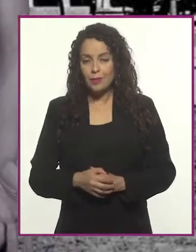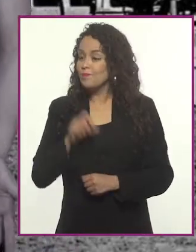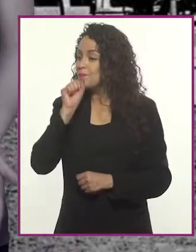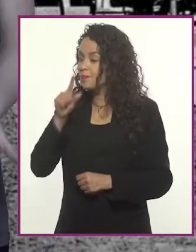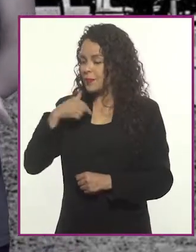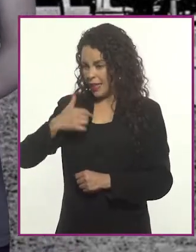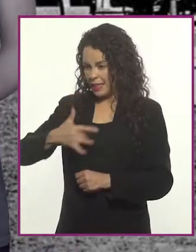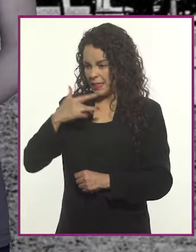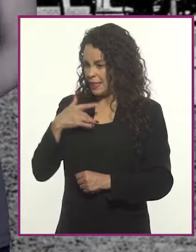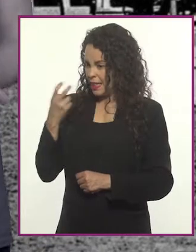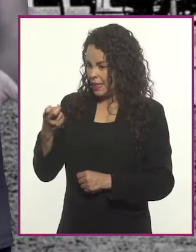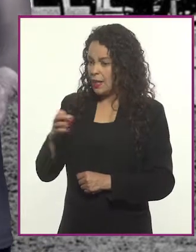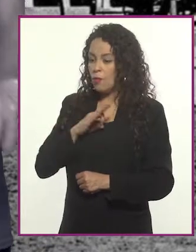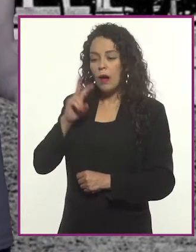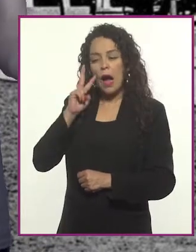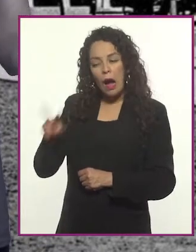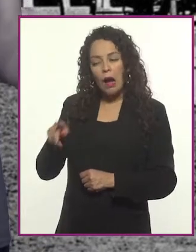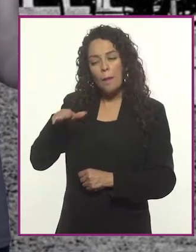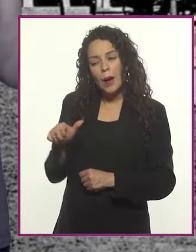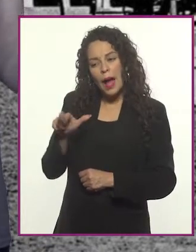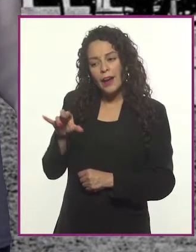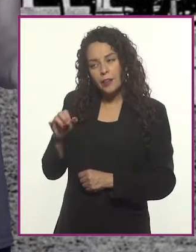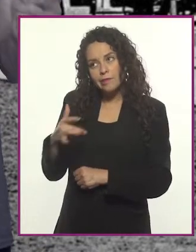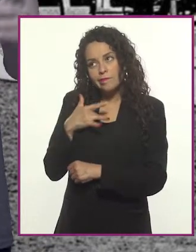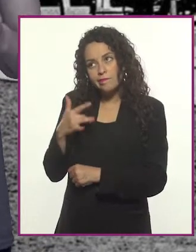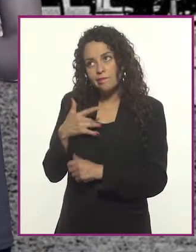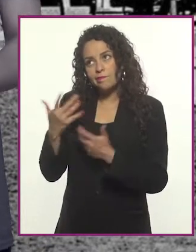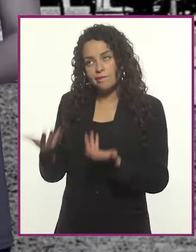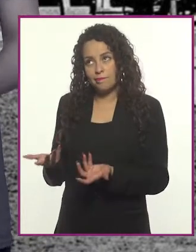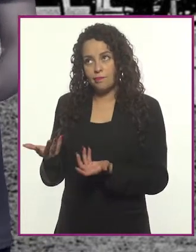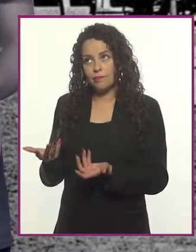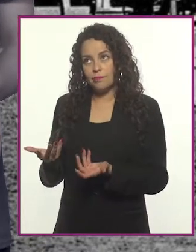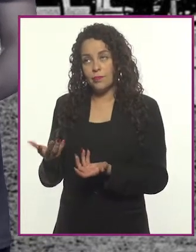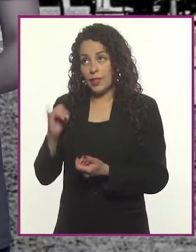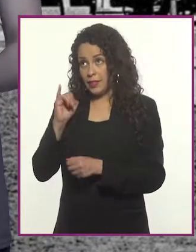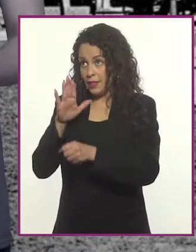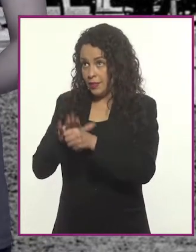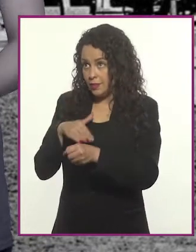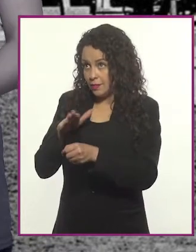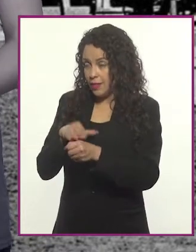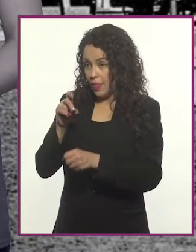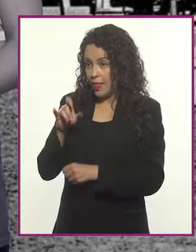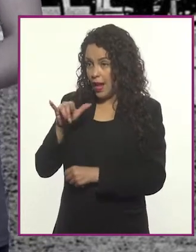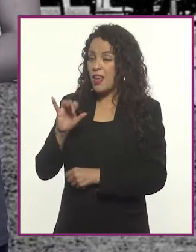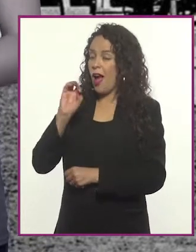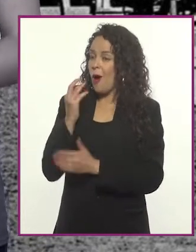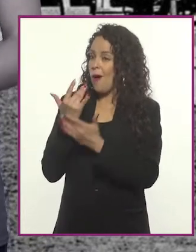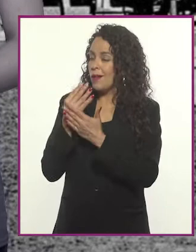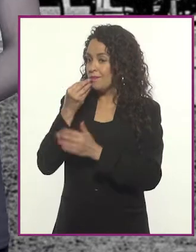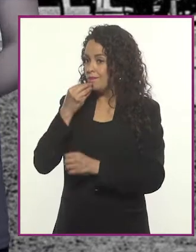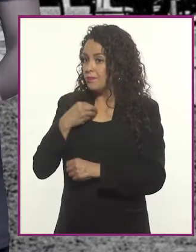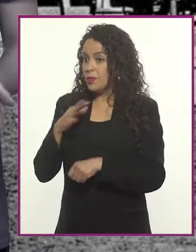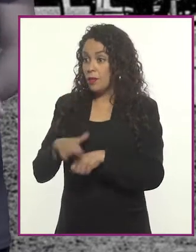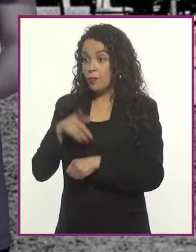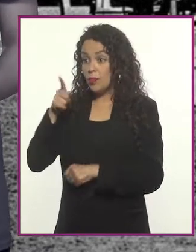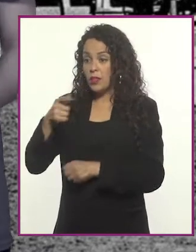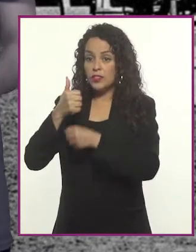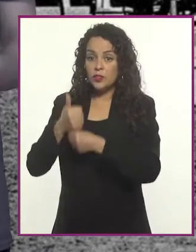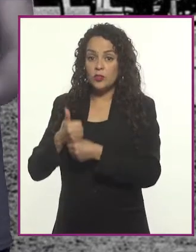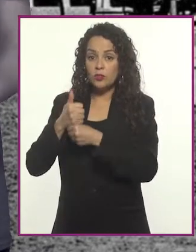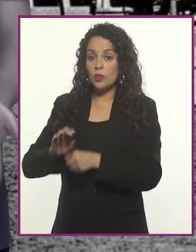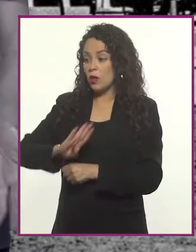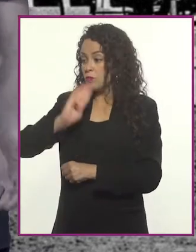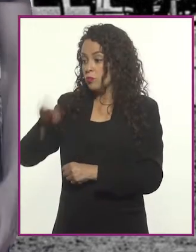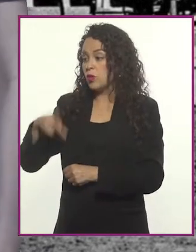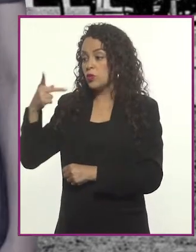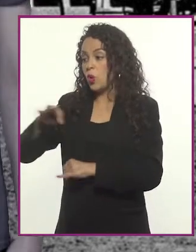También siento que en esa parte vemos que Mario tiene un dilema, tirarle la onda a Delia o ser prudente, porque ella está en duelo por la muerte